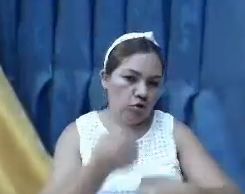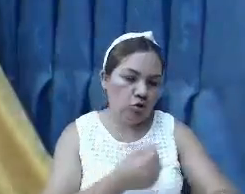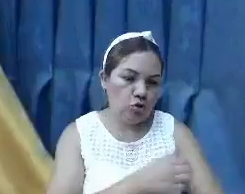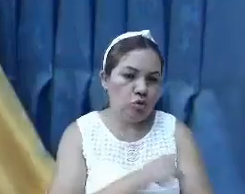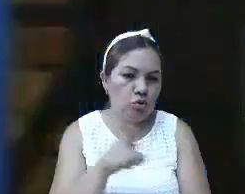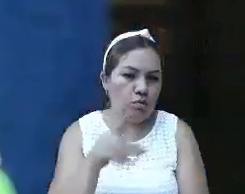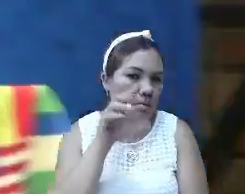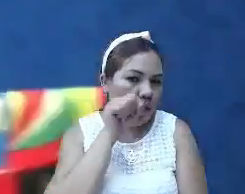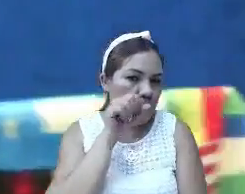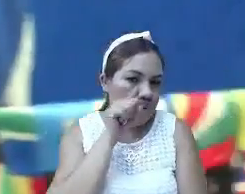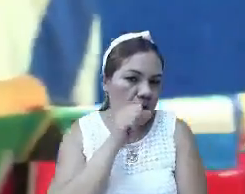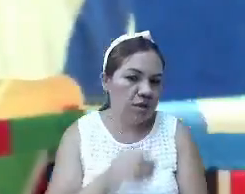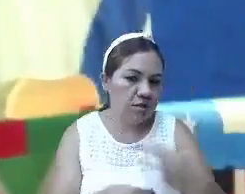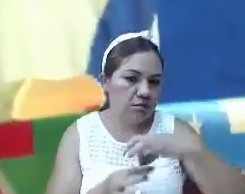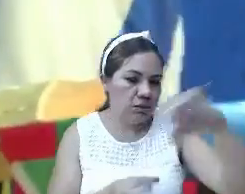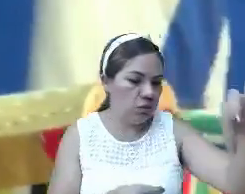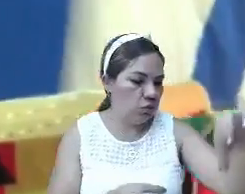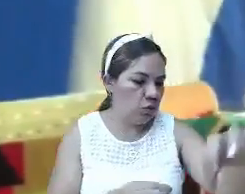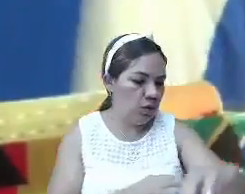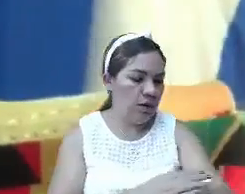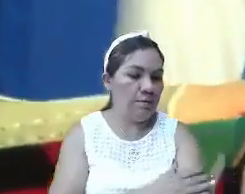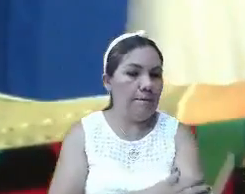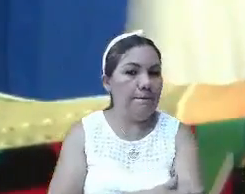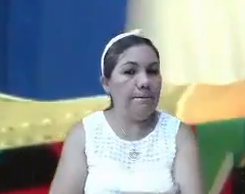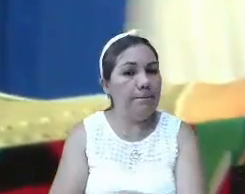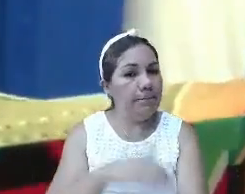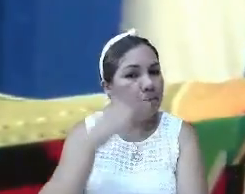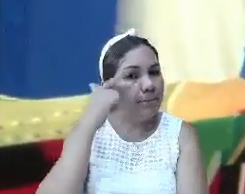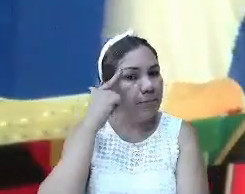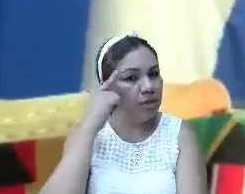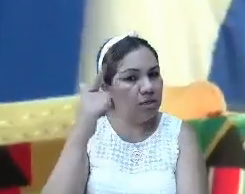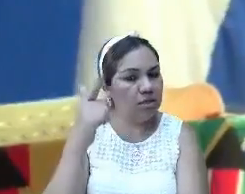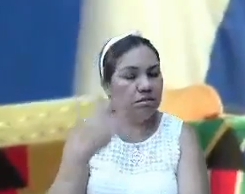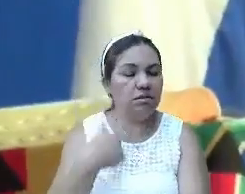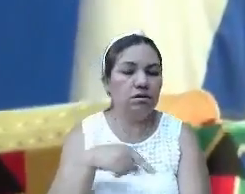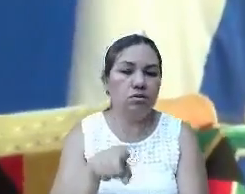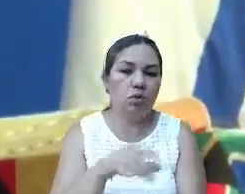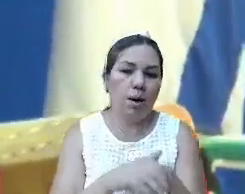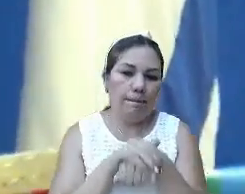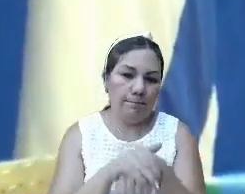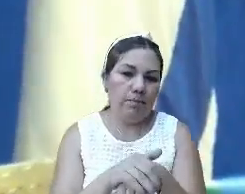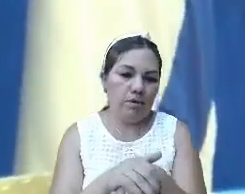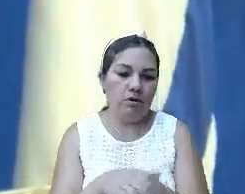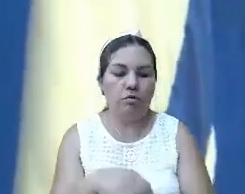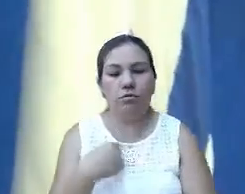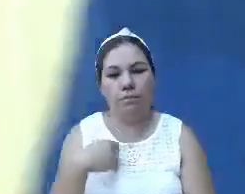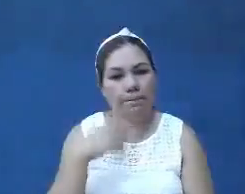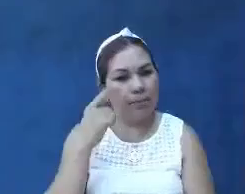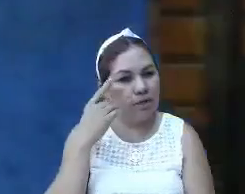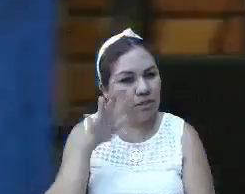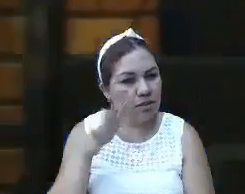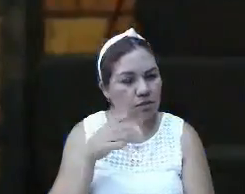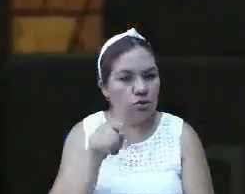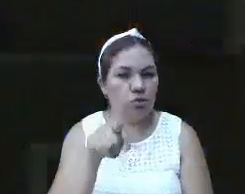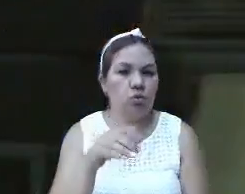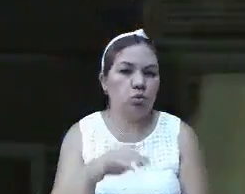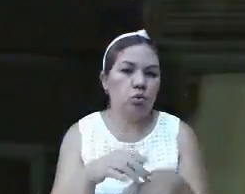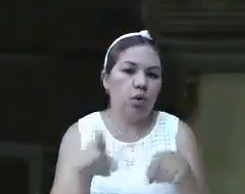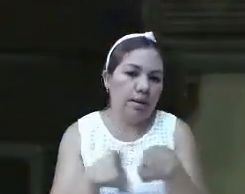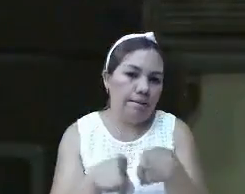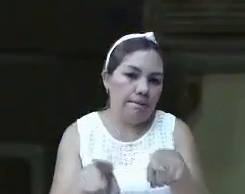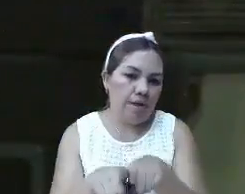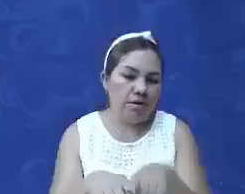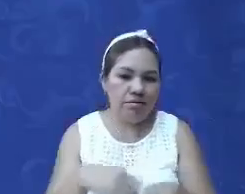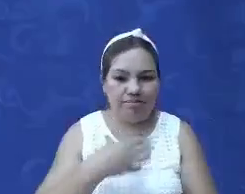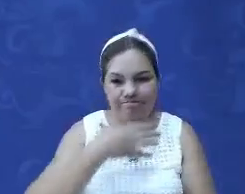Diga conmigo, se finge ser tu amigo, se finge ser tu hermano, pero es un careta, un